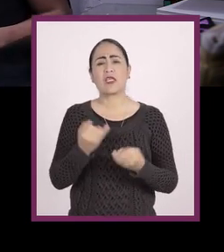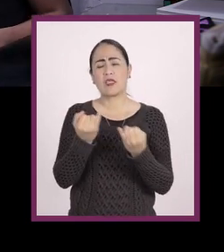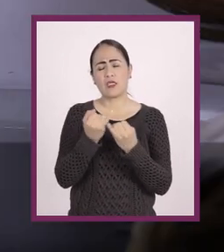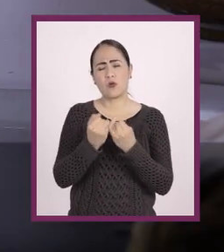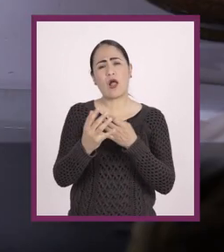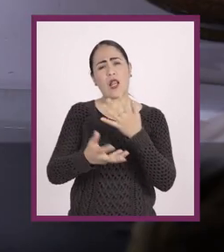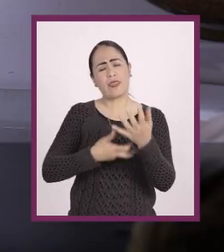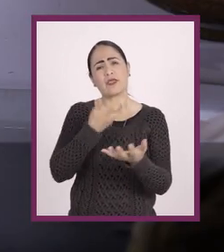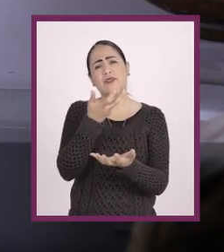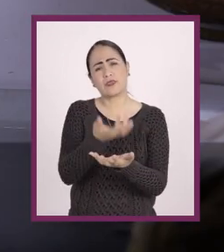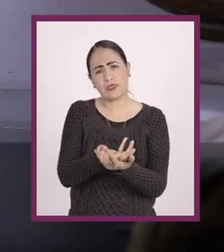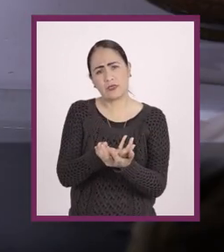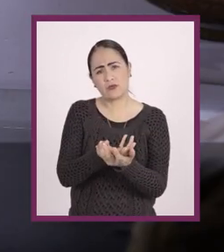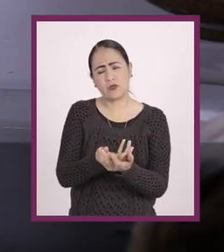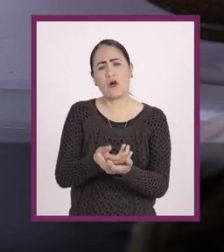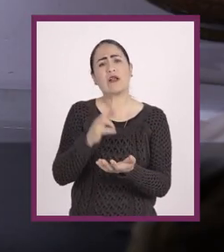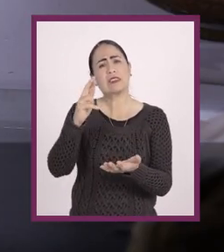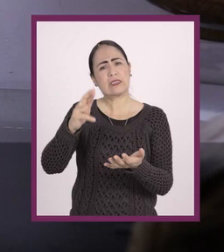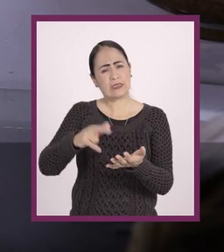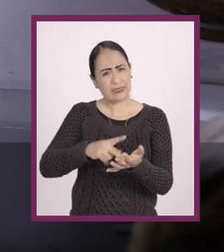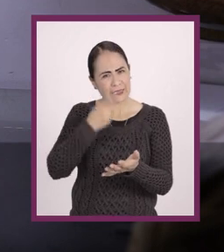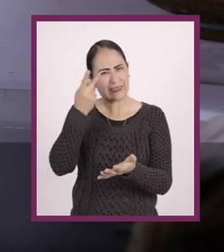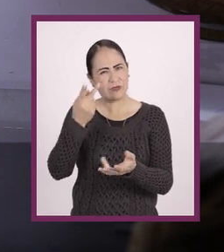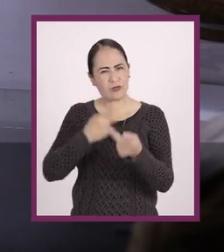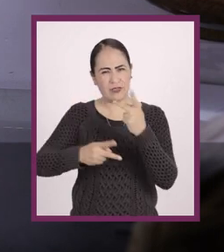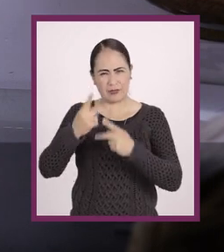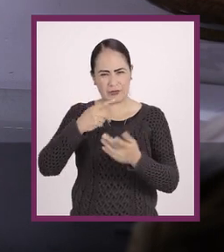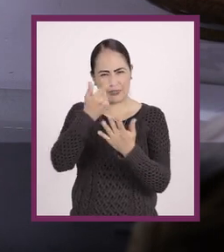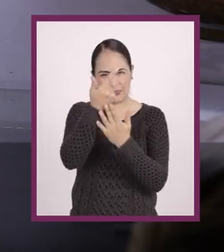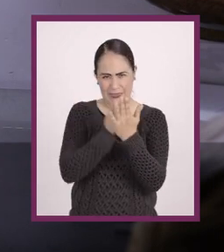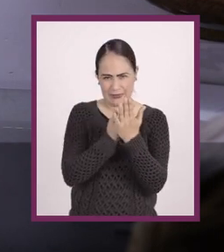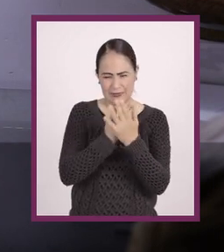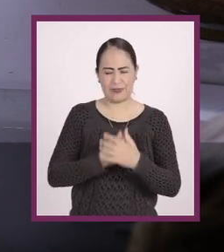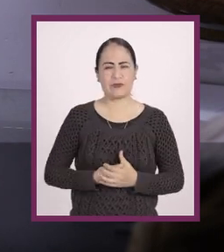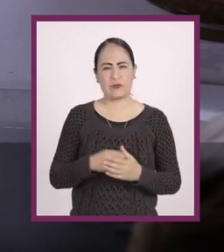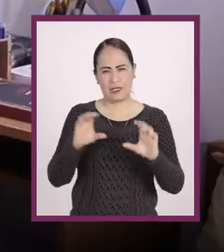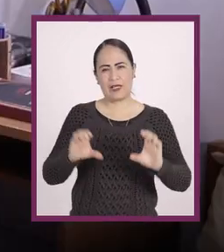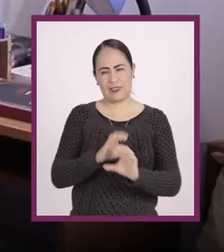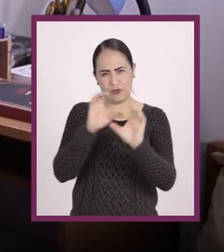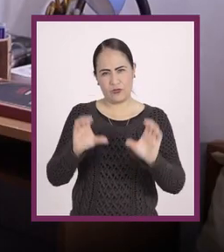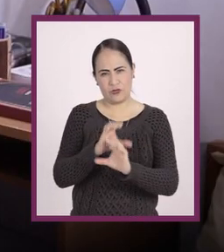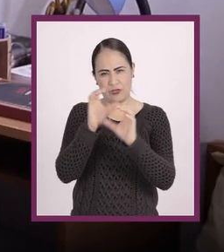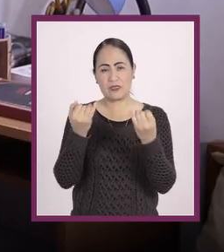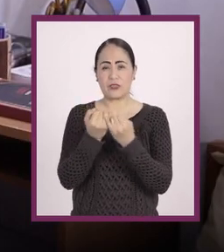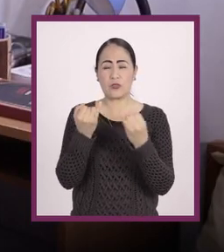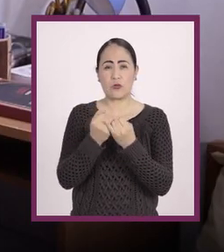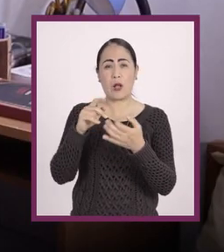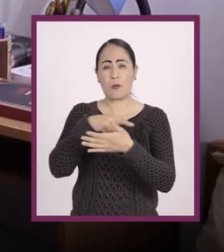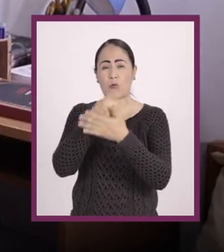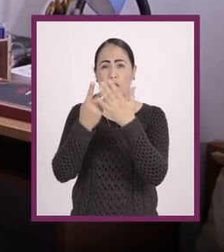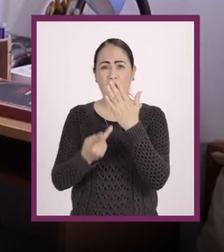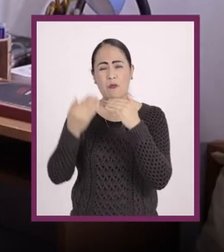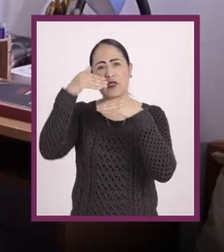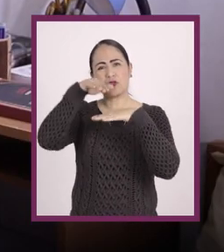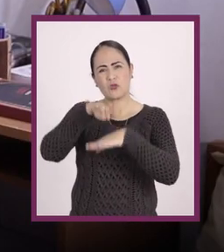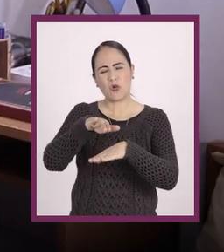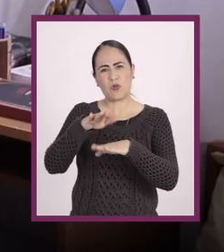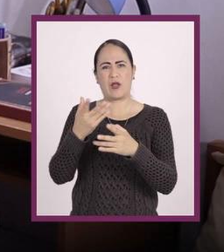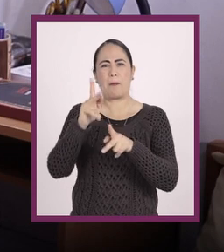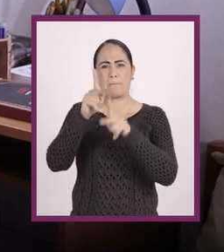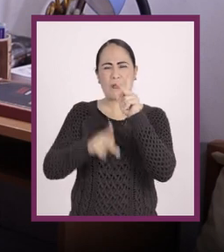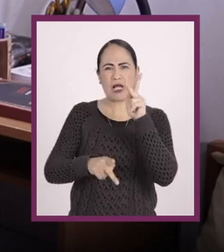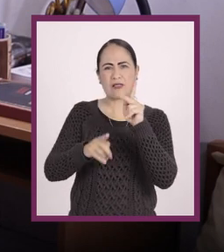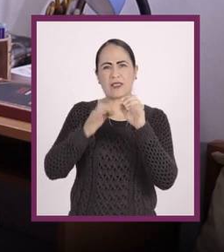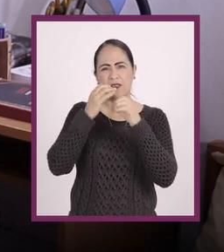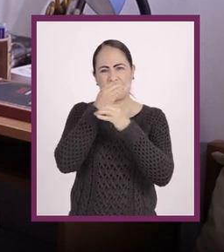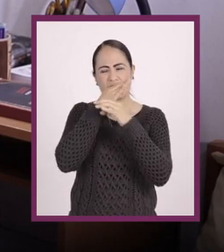interrupciones cuando hayas tomado un descanso de vuelta con otro plus evite escuchar programas o audios con